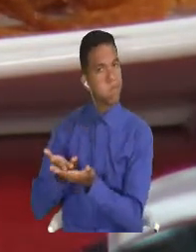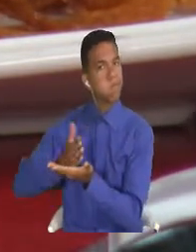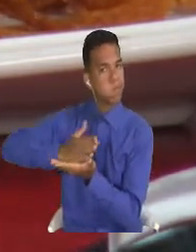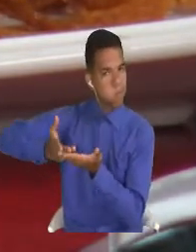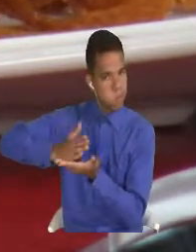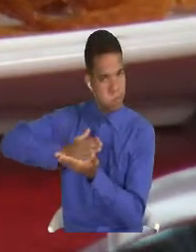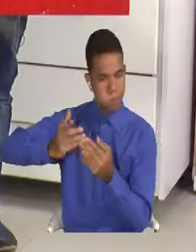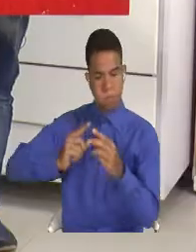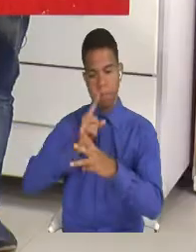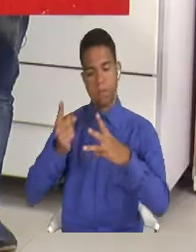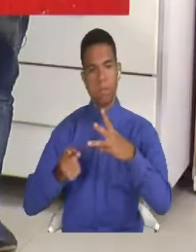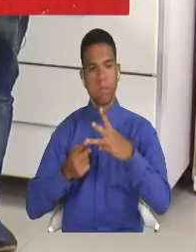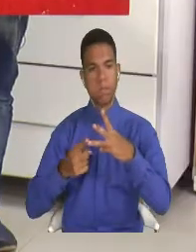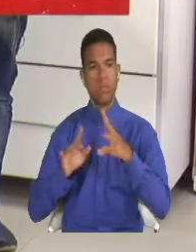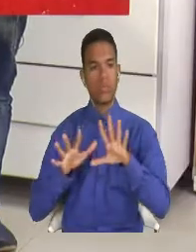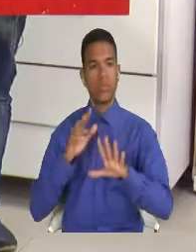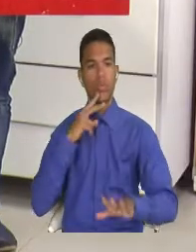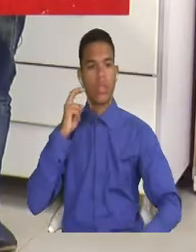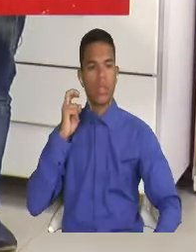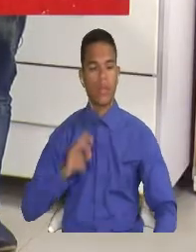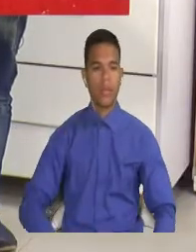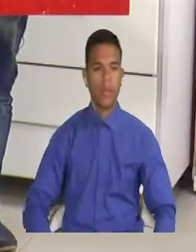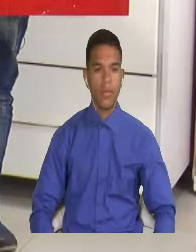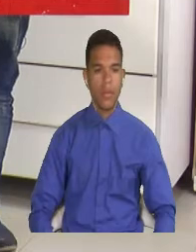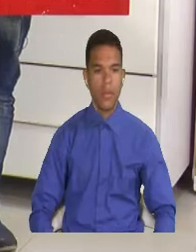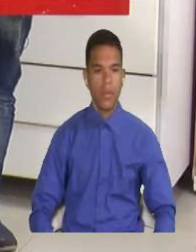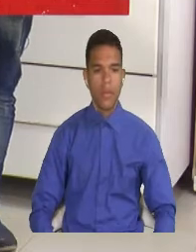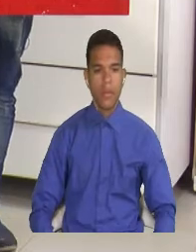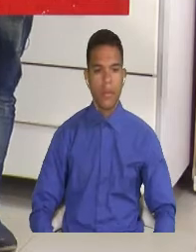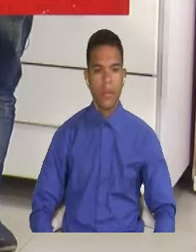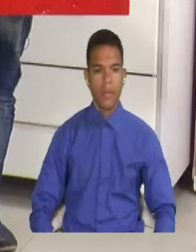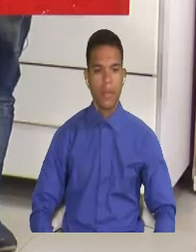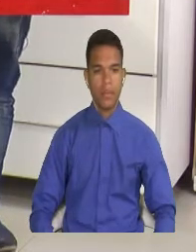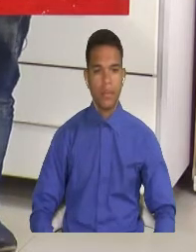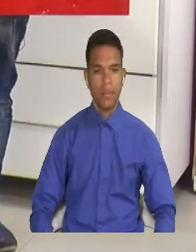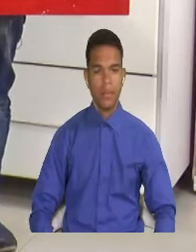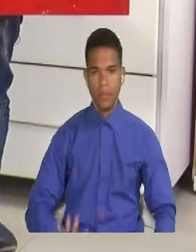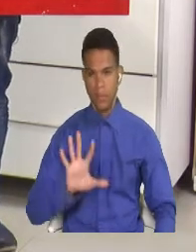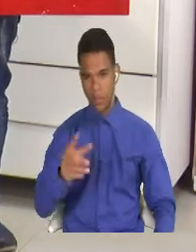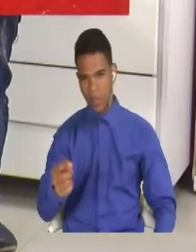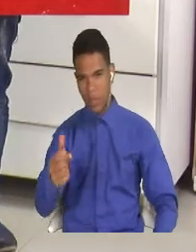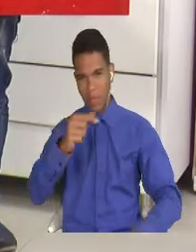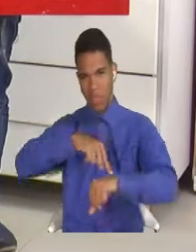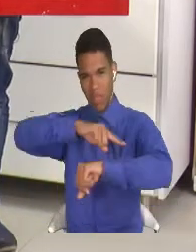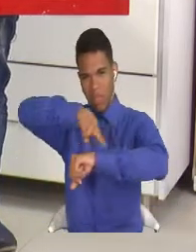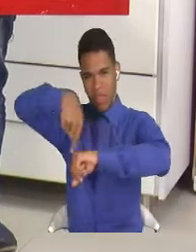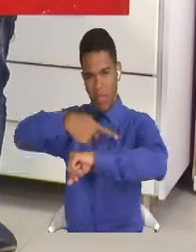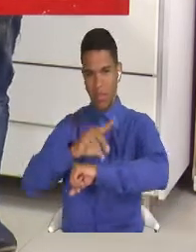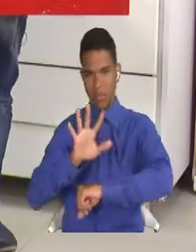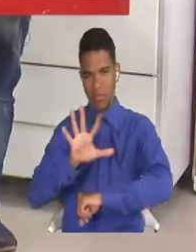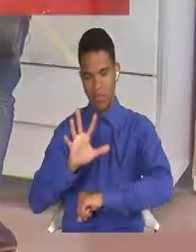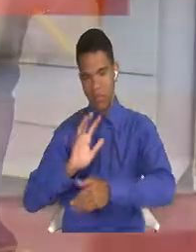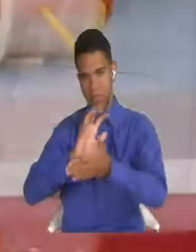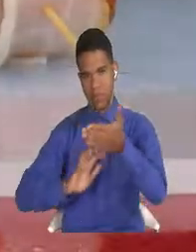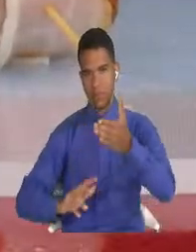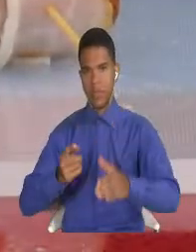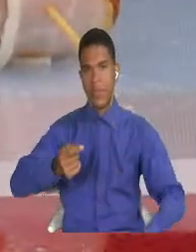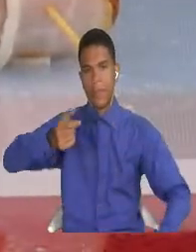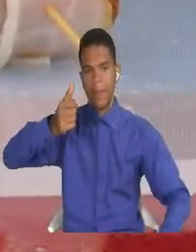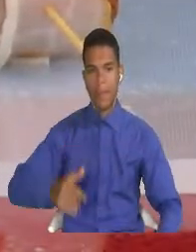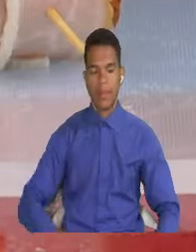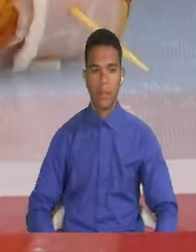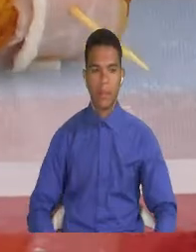tenemos acá... Ah, esa la vas a poner aquí en este. Sí, un momentico, pero ya no va a demorar mucho. Bueno, ven, prende el papá aquí. Tranquila.